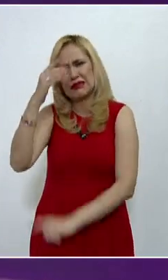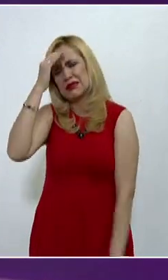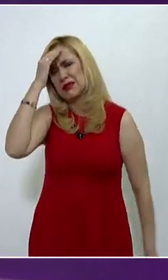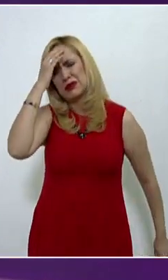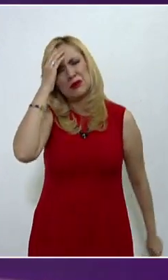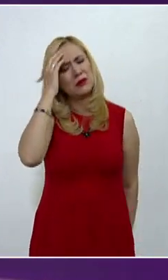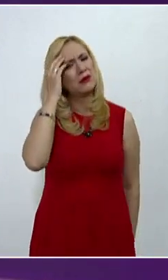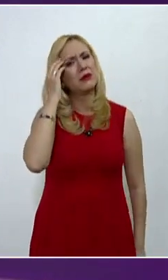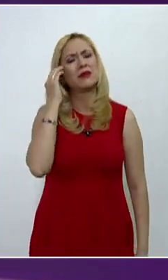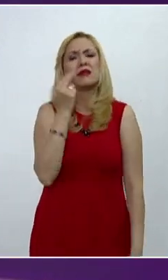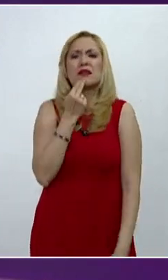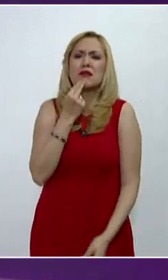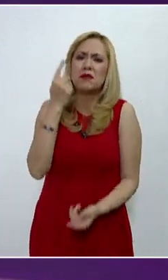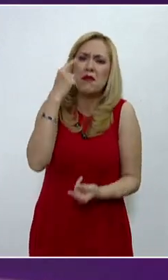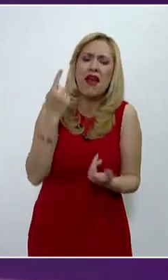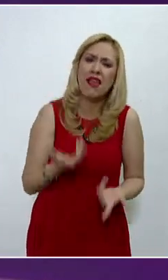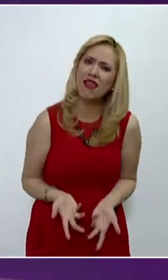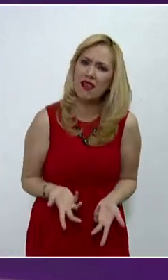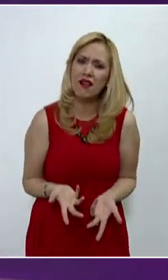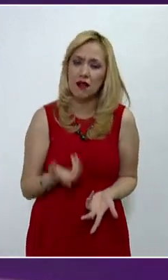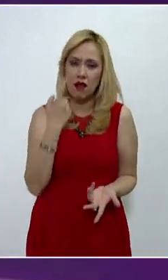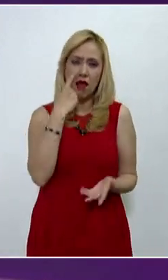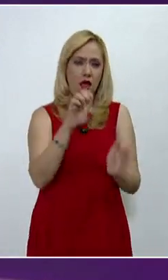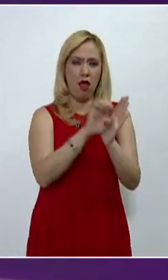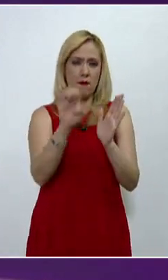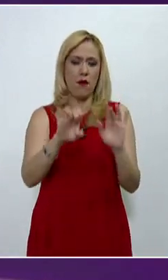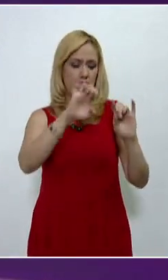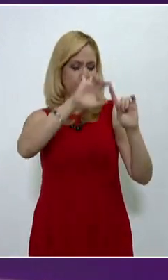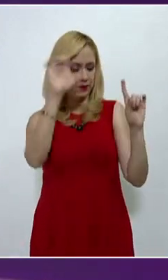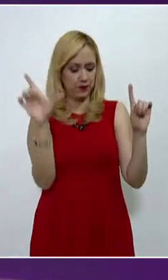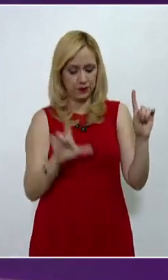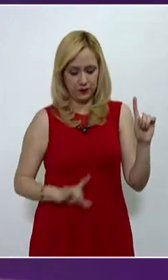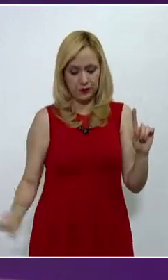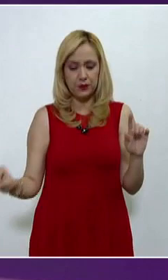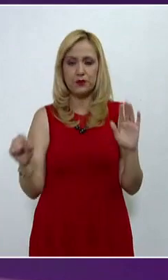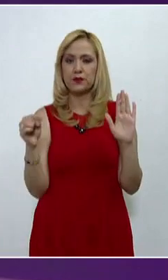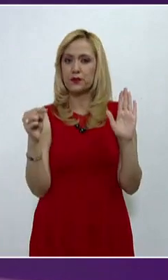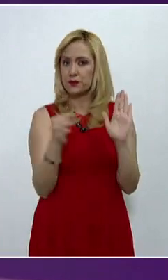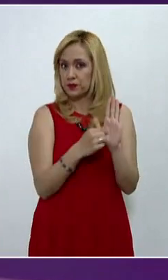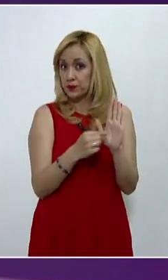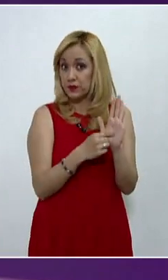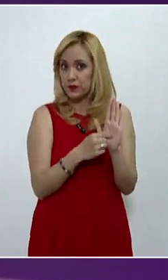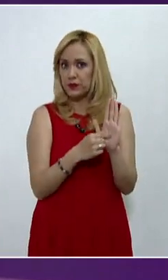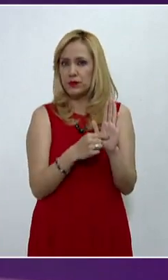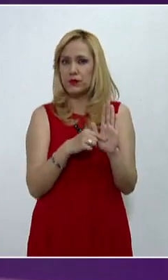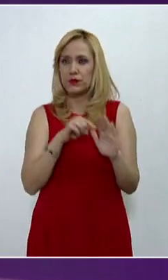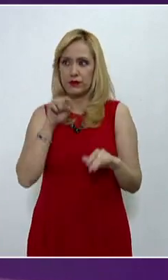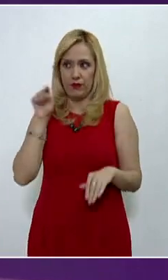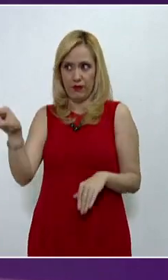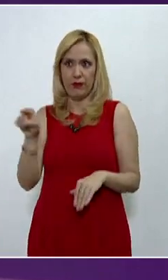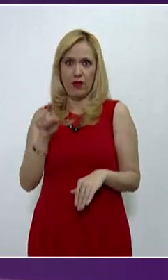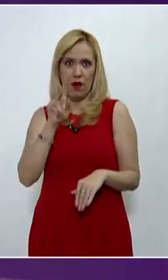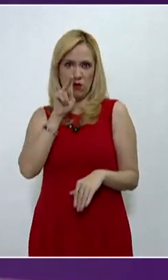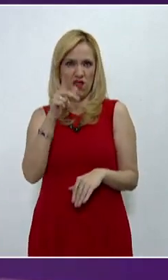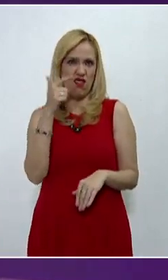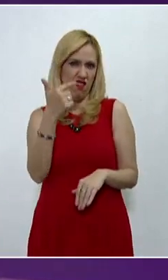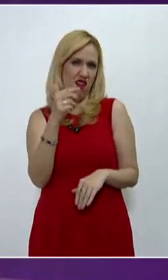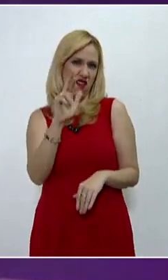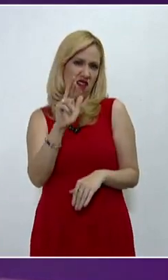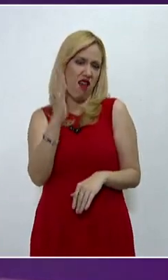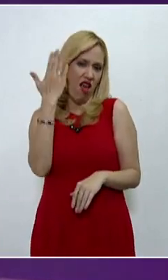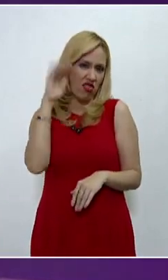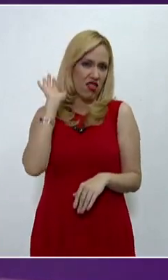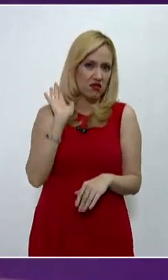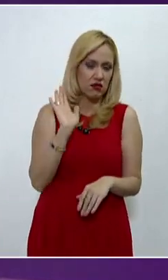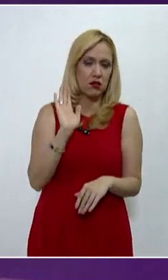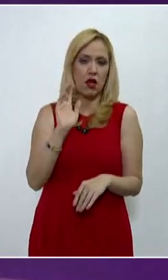¿Para qué le estamos usando ahorita? O sea, si tú ves, digamos, a nivel federal, en qué la Fiscalía General, la ahora Fiscalía General, antes